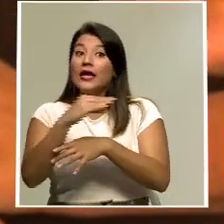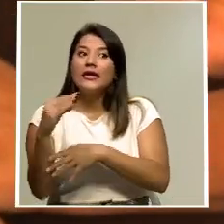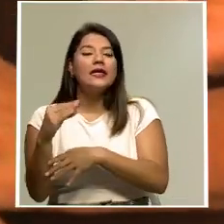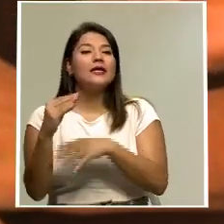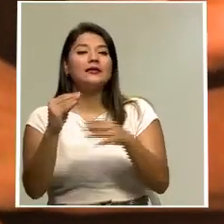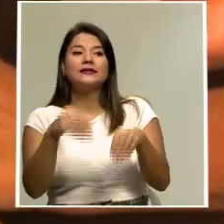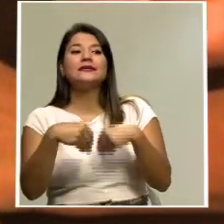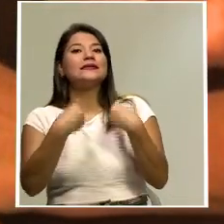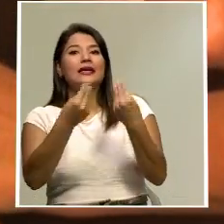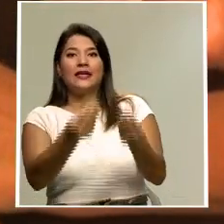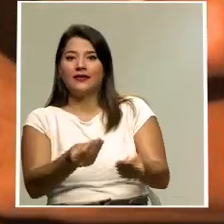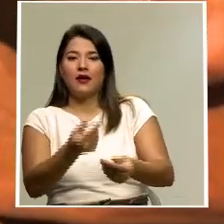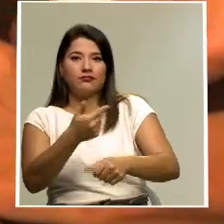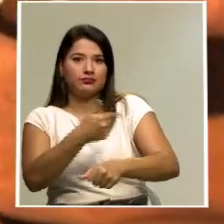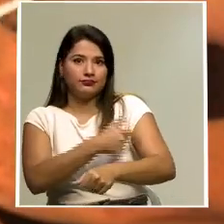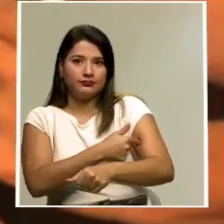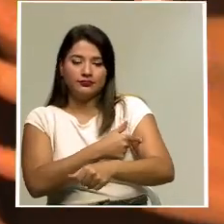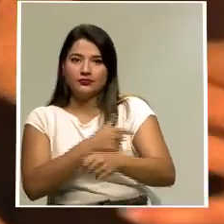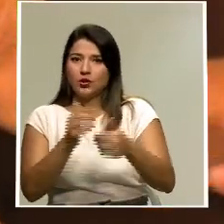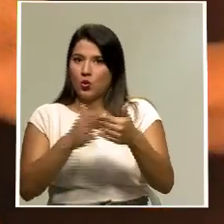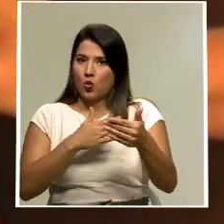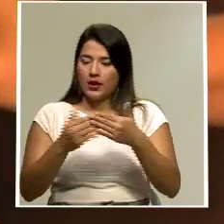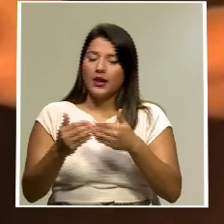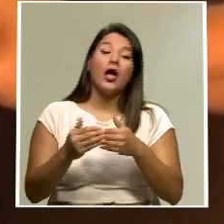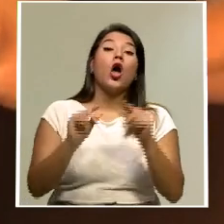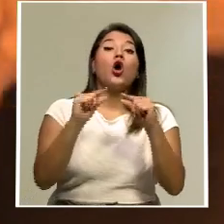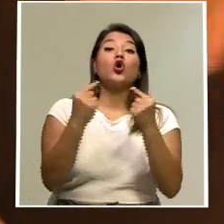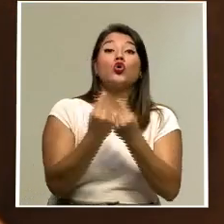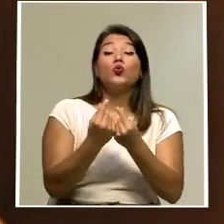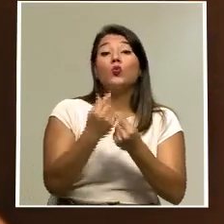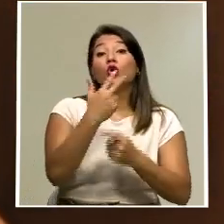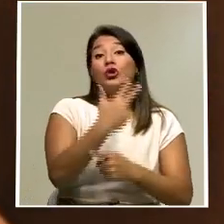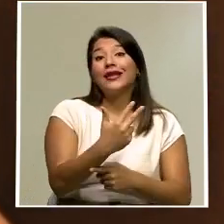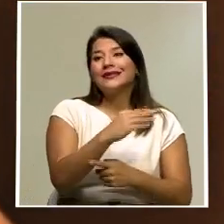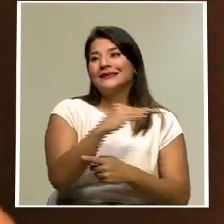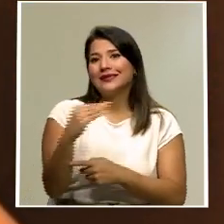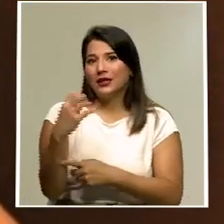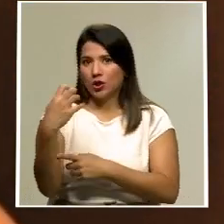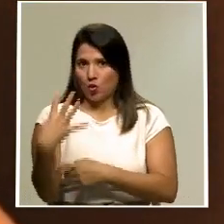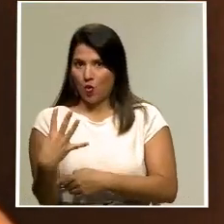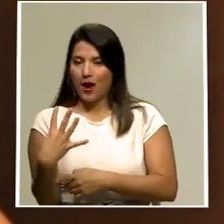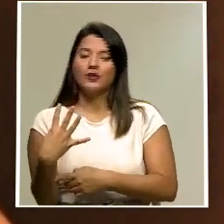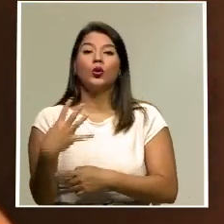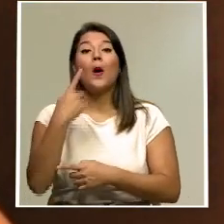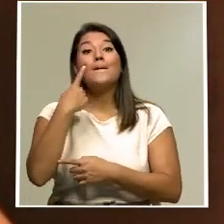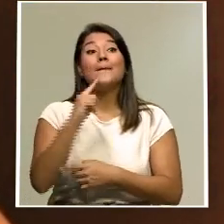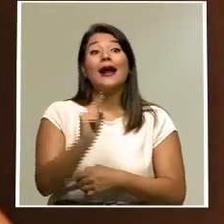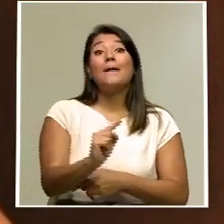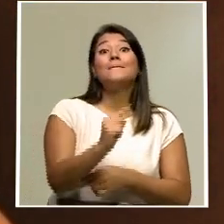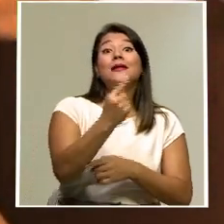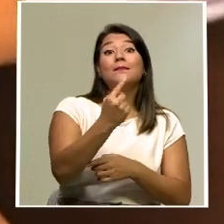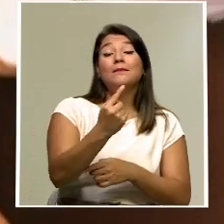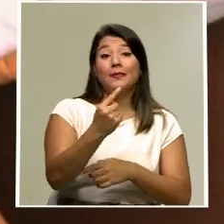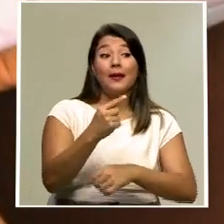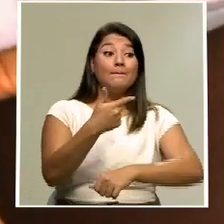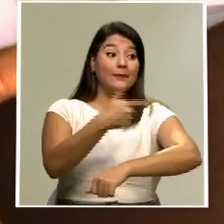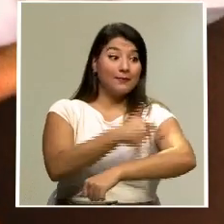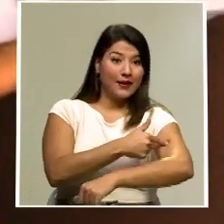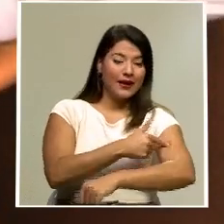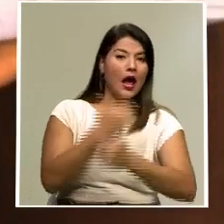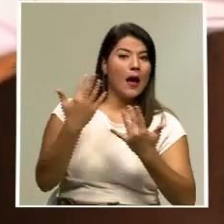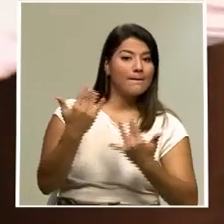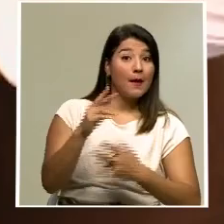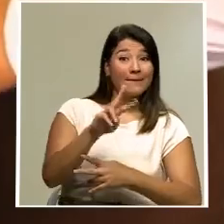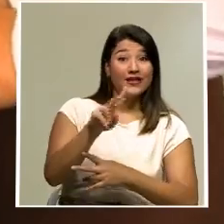recibirá. Además, anunció que para el grupo 3 y 4 la distancia entre la primera y segunda dosis ya no serán 21 días,